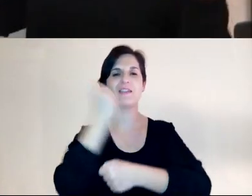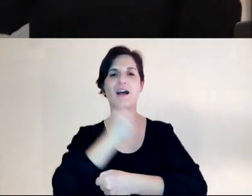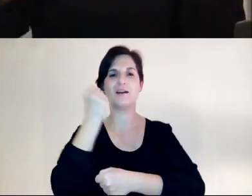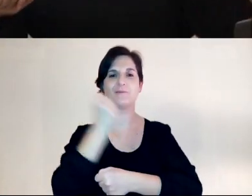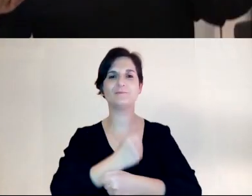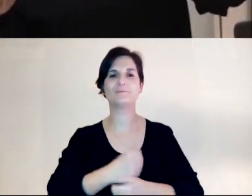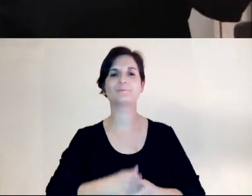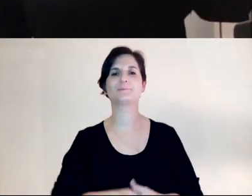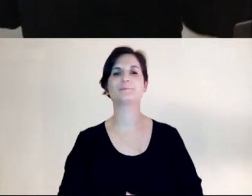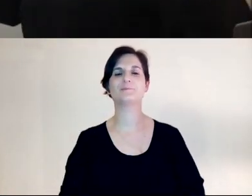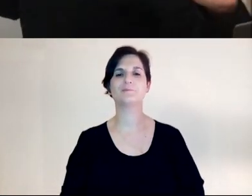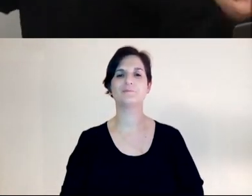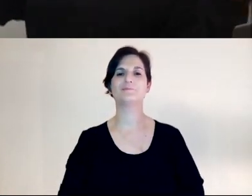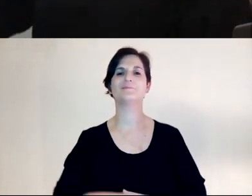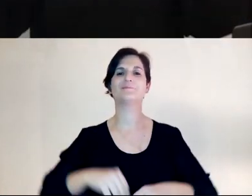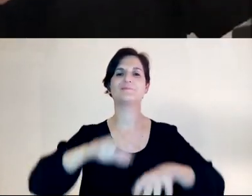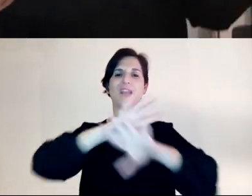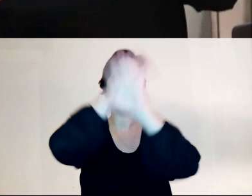¡Feliz Navidad!